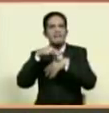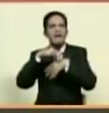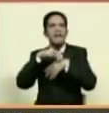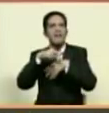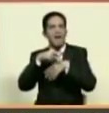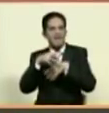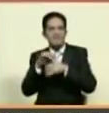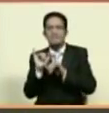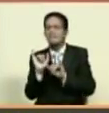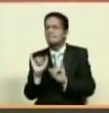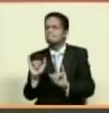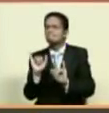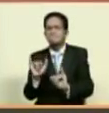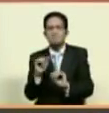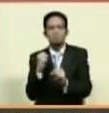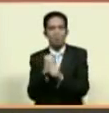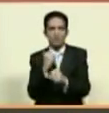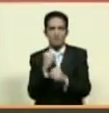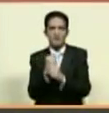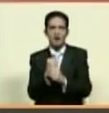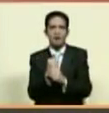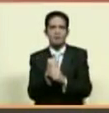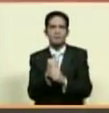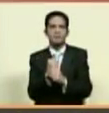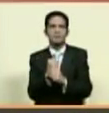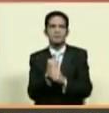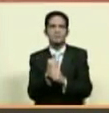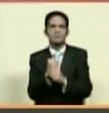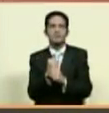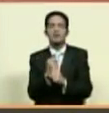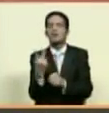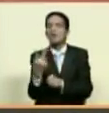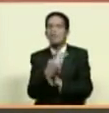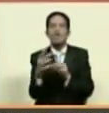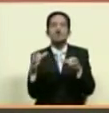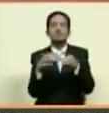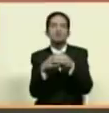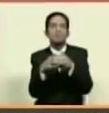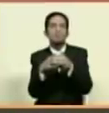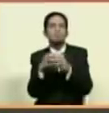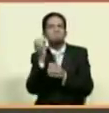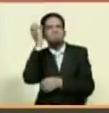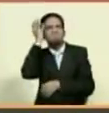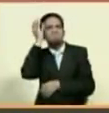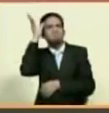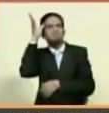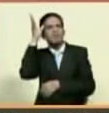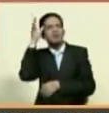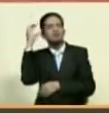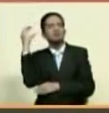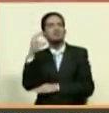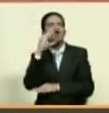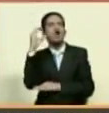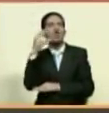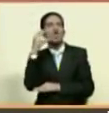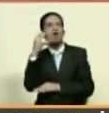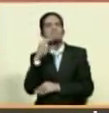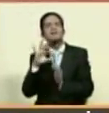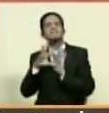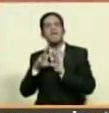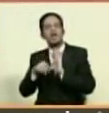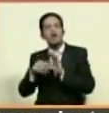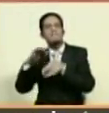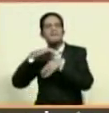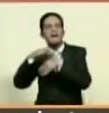la misma lógica criminal. Son las lacras colombianas que se llevan la carne venezolana